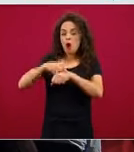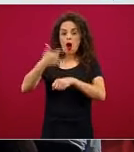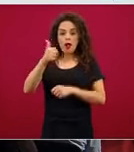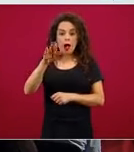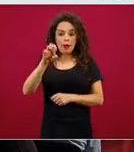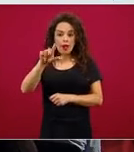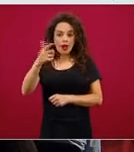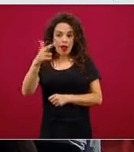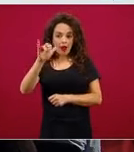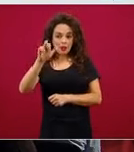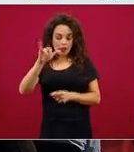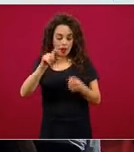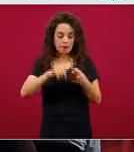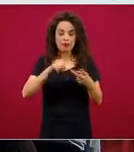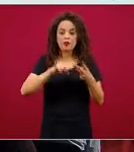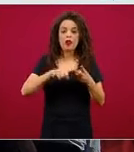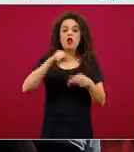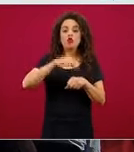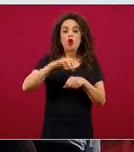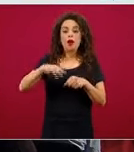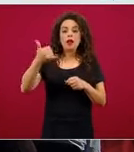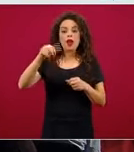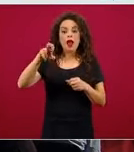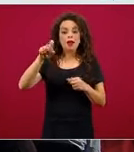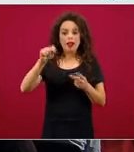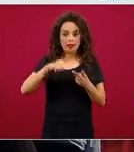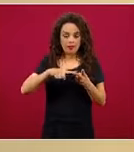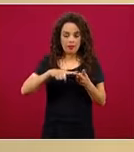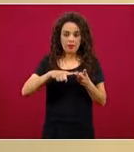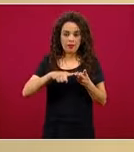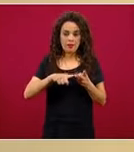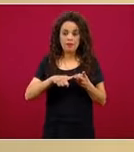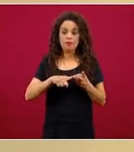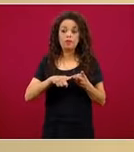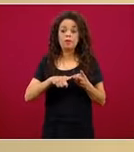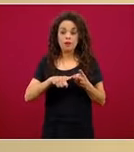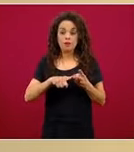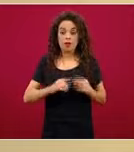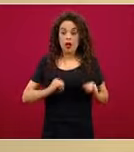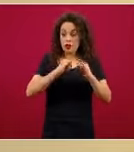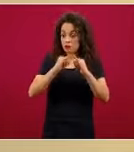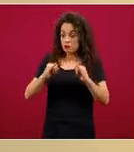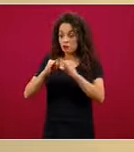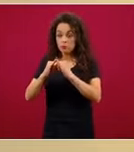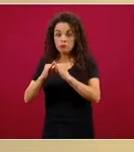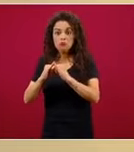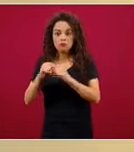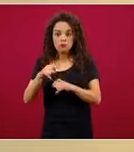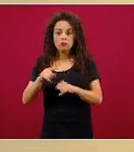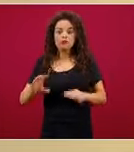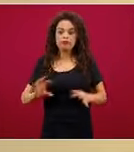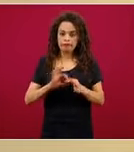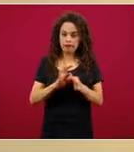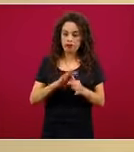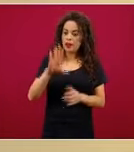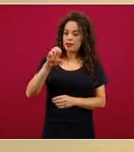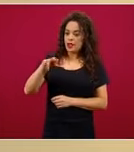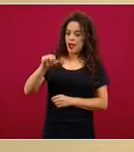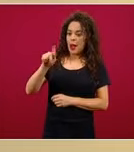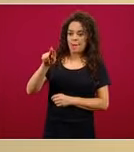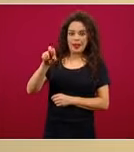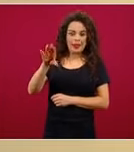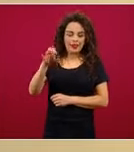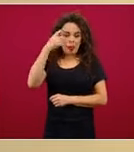y la doctora Janet López, que forman parte de 2 instancias, COPAC y SENAPRESE, para la intervención